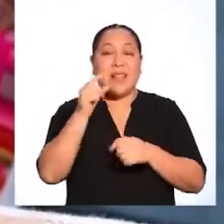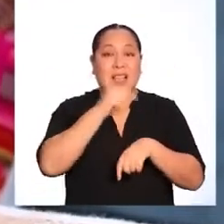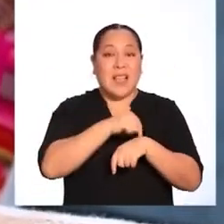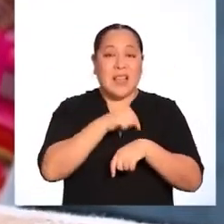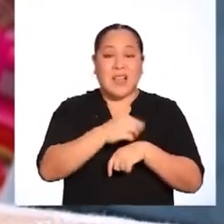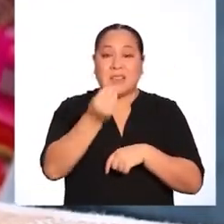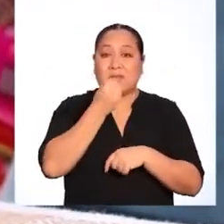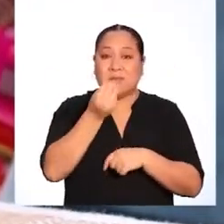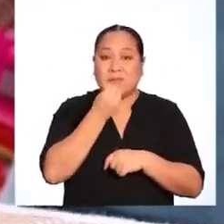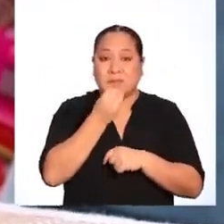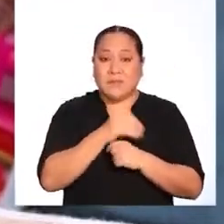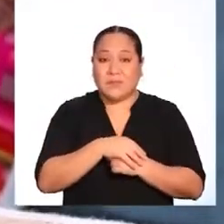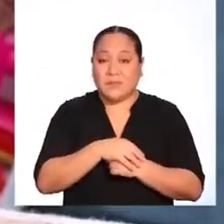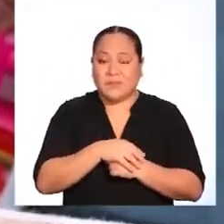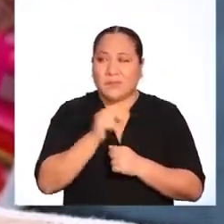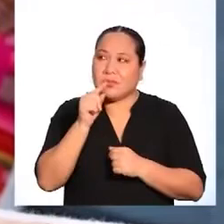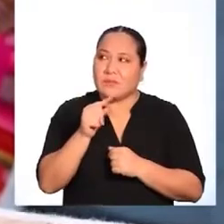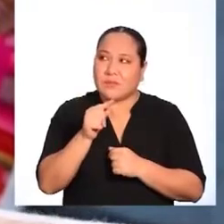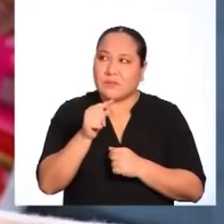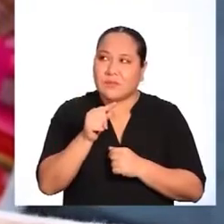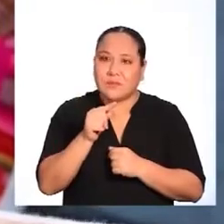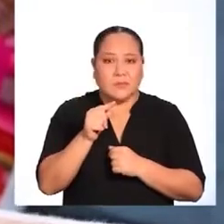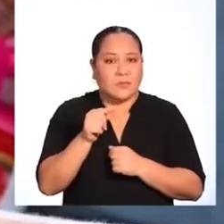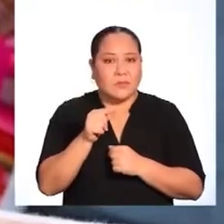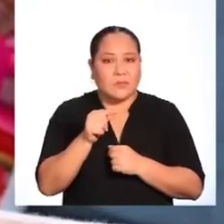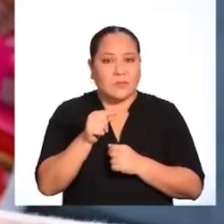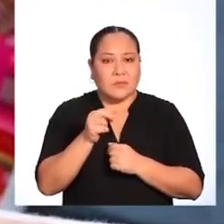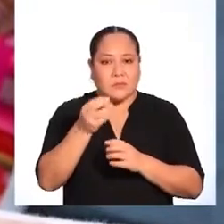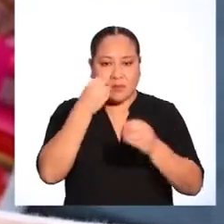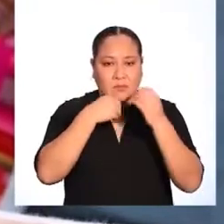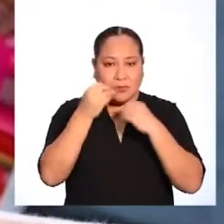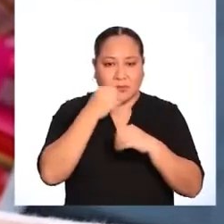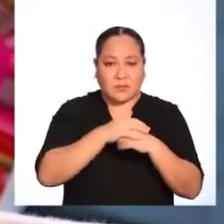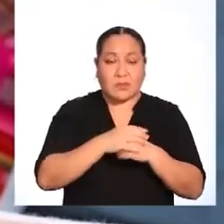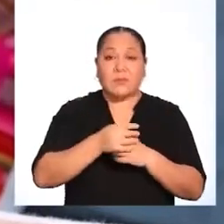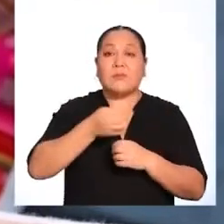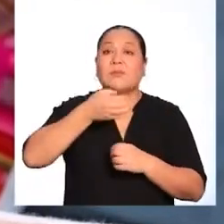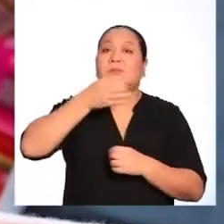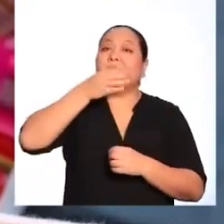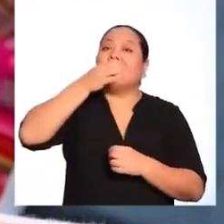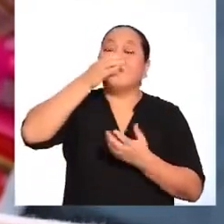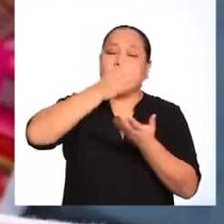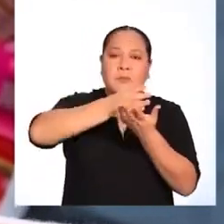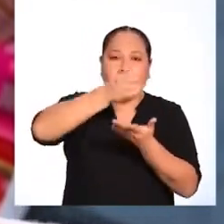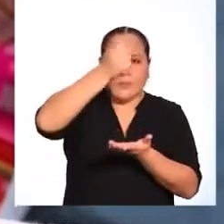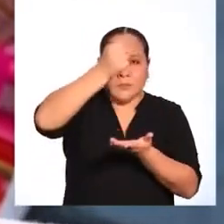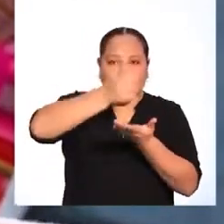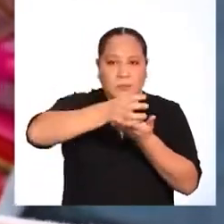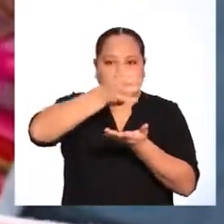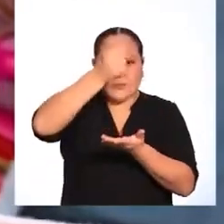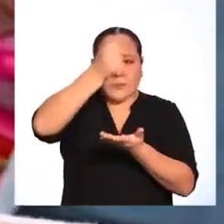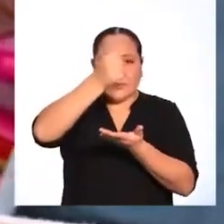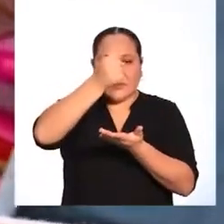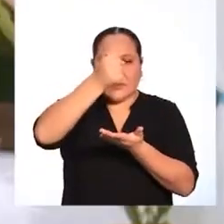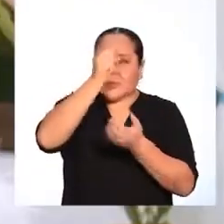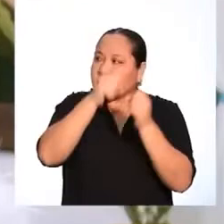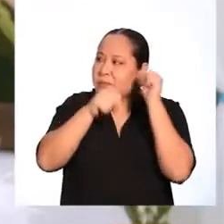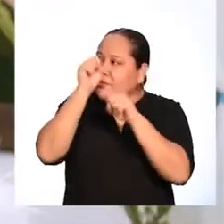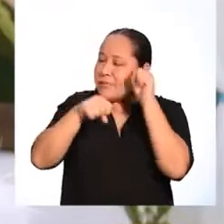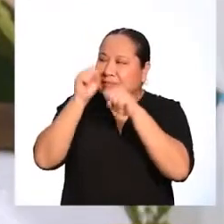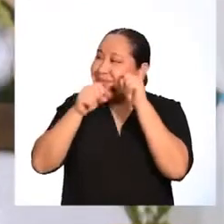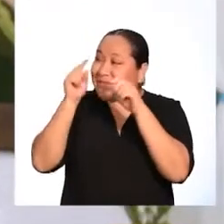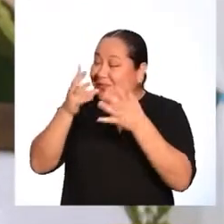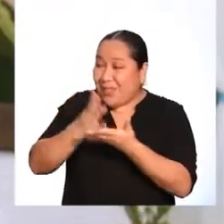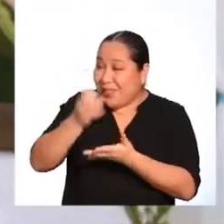y de la fuerza y del almuerzo de ayer tomamos agua de una vida aquí